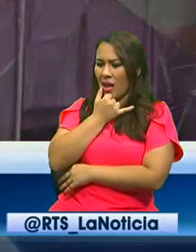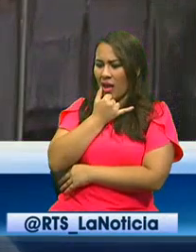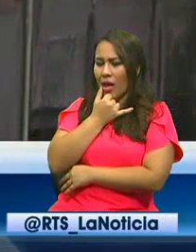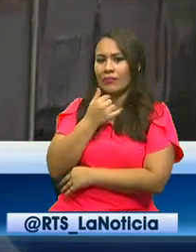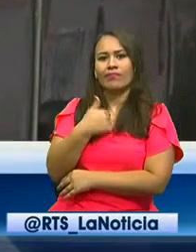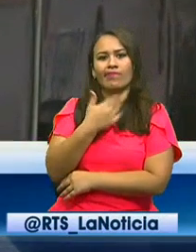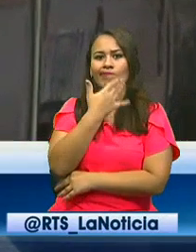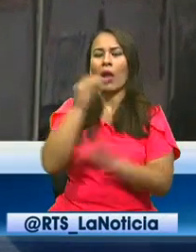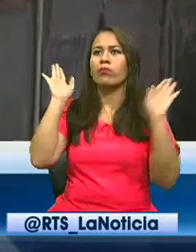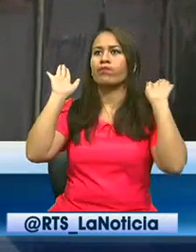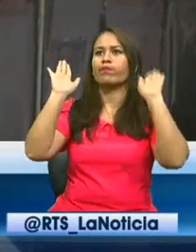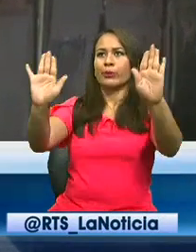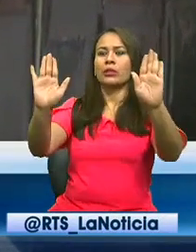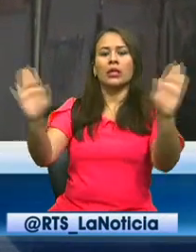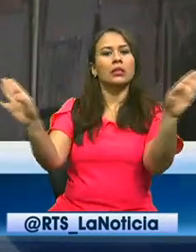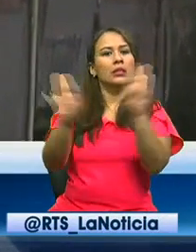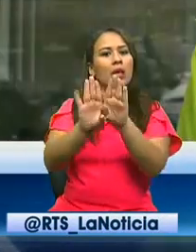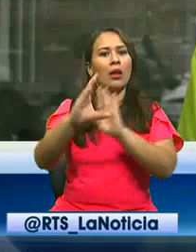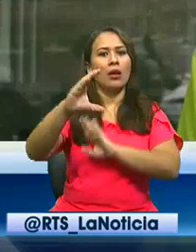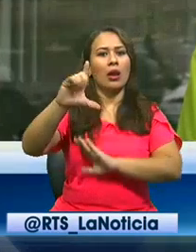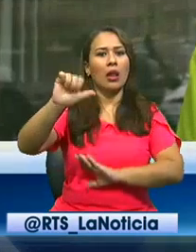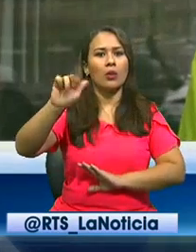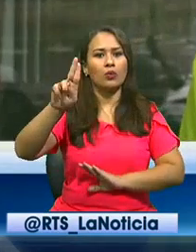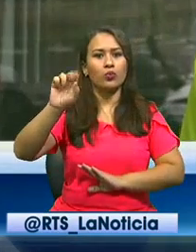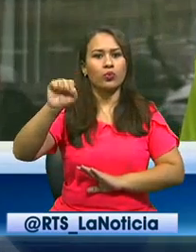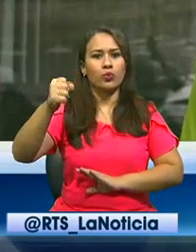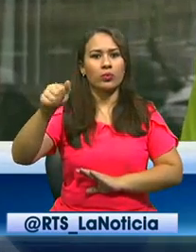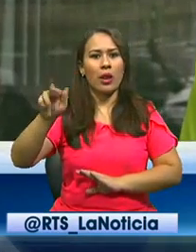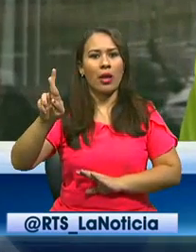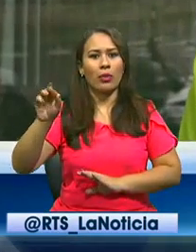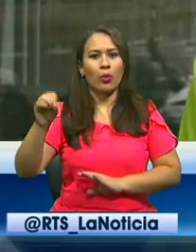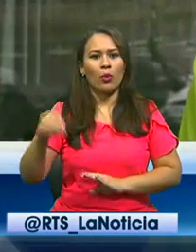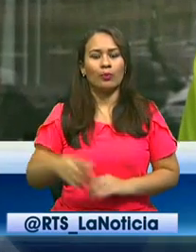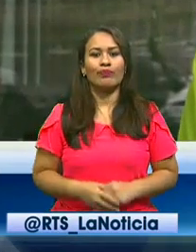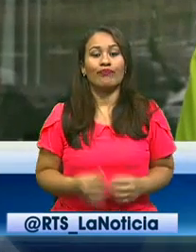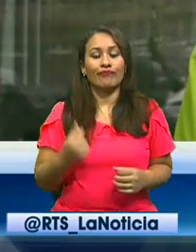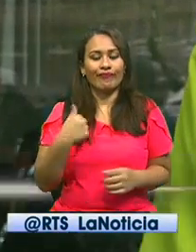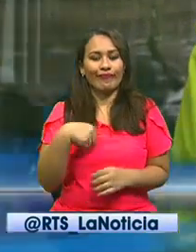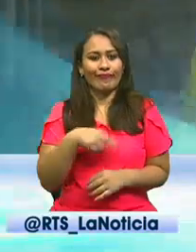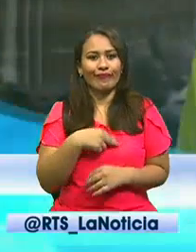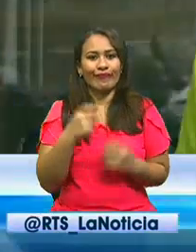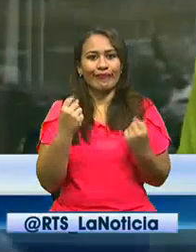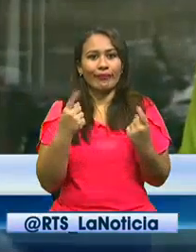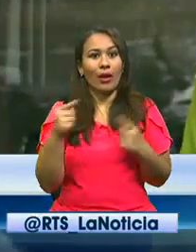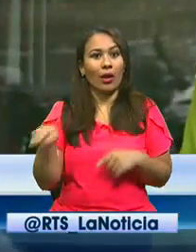la autoridad dispuso la clausura del local. Que nos dan a entender que están